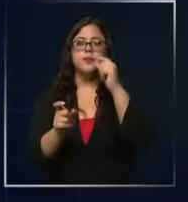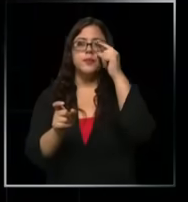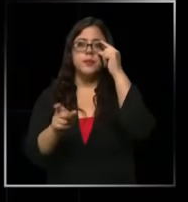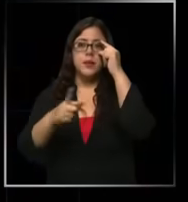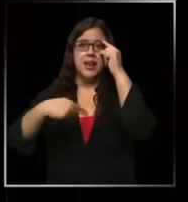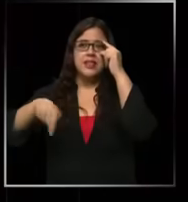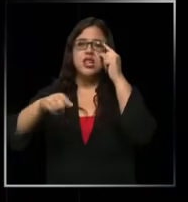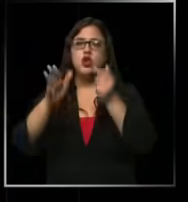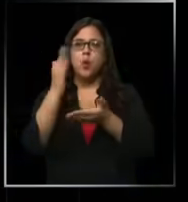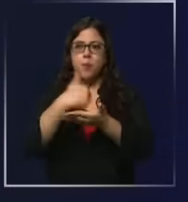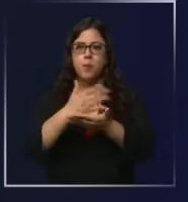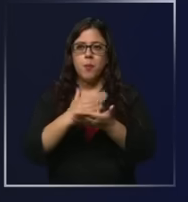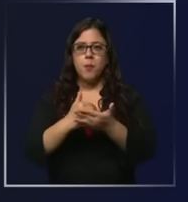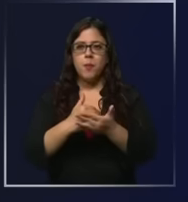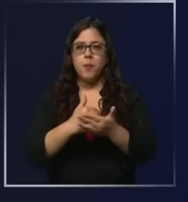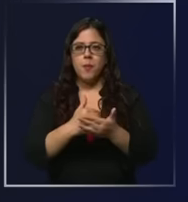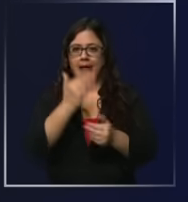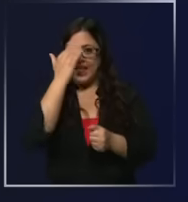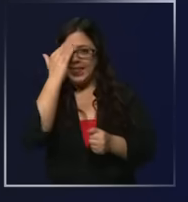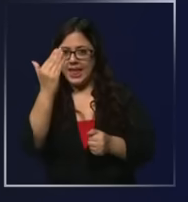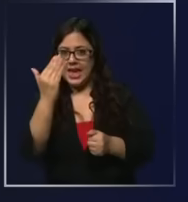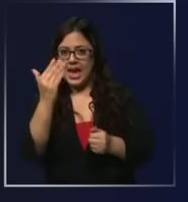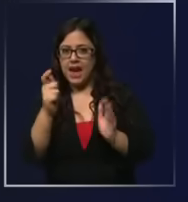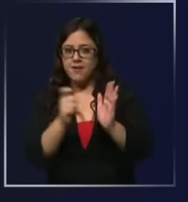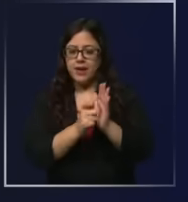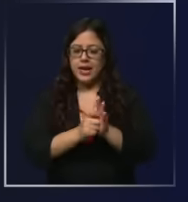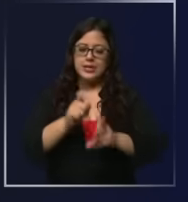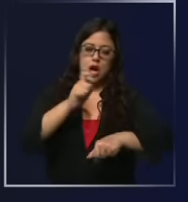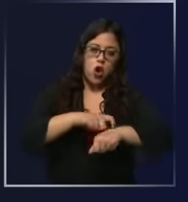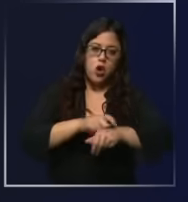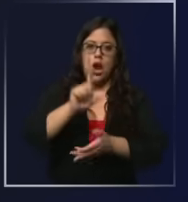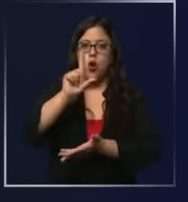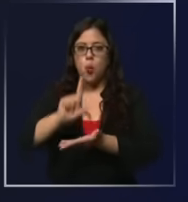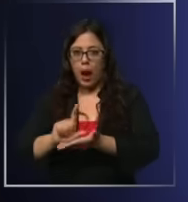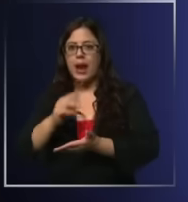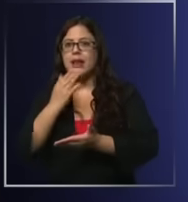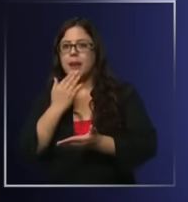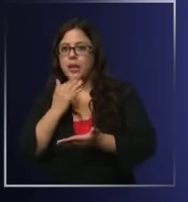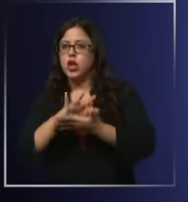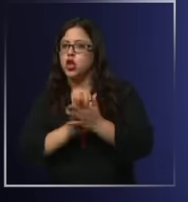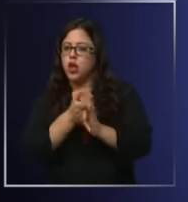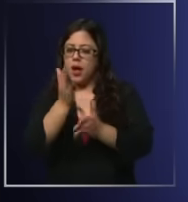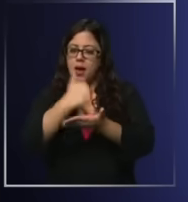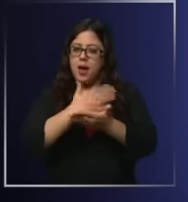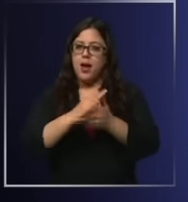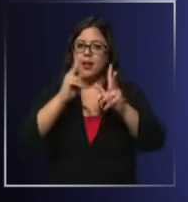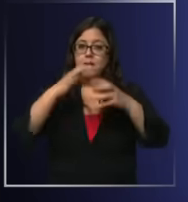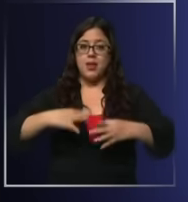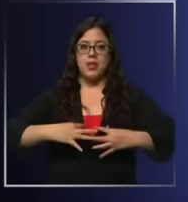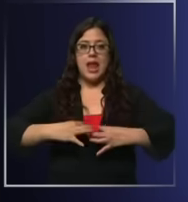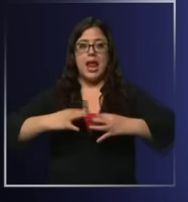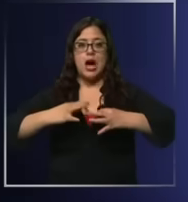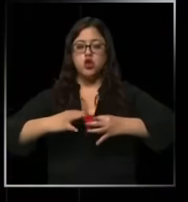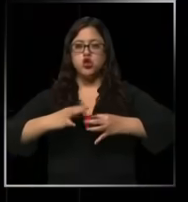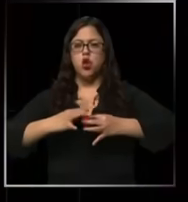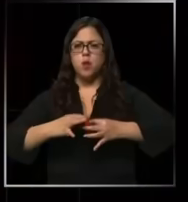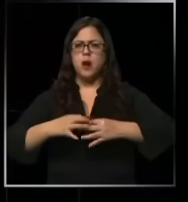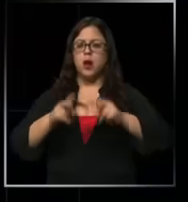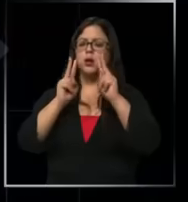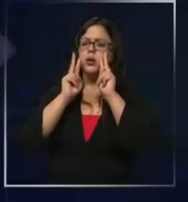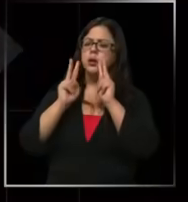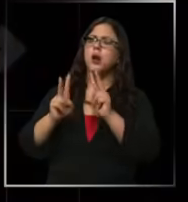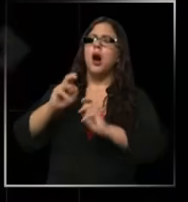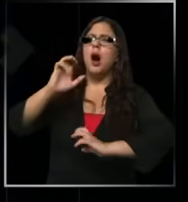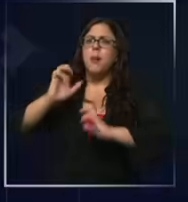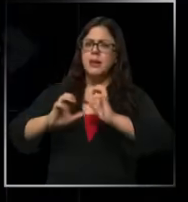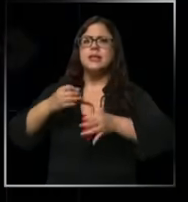no solo prepararon el día, la hora y el lugar para la comisión del ilícito, sino que hubo una puesta en escena. Desde los uniformes, que coincidían perfectamente con la